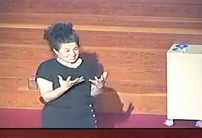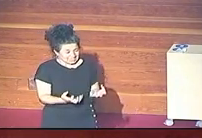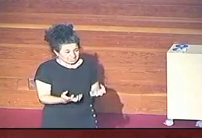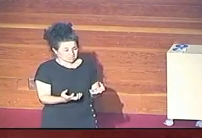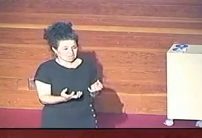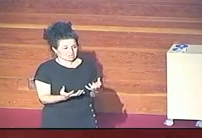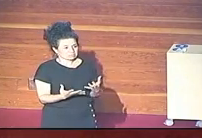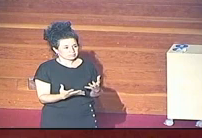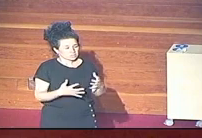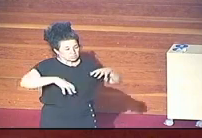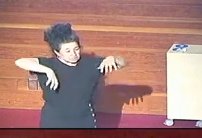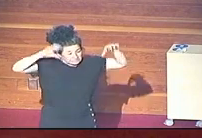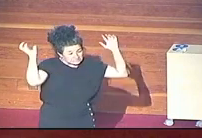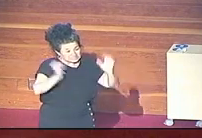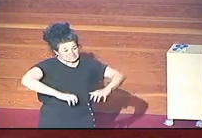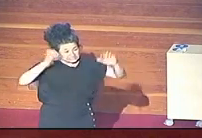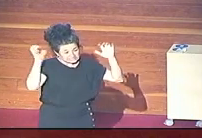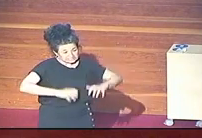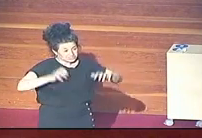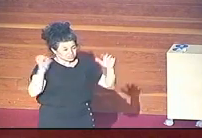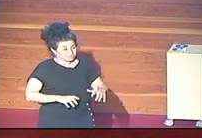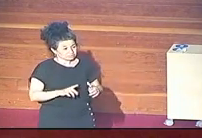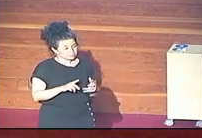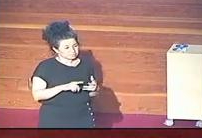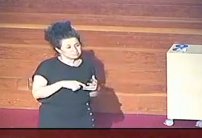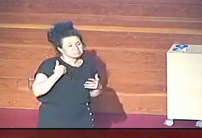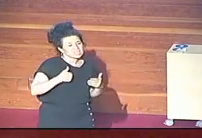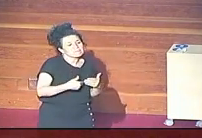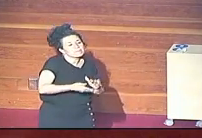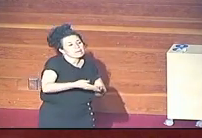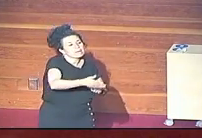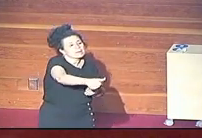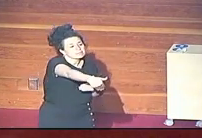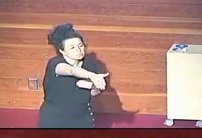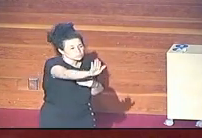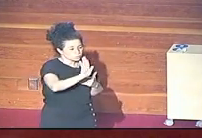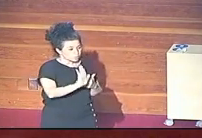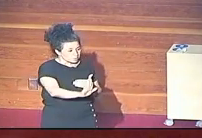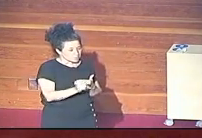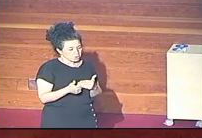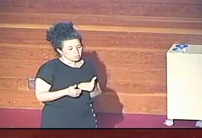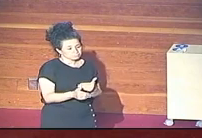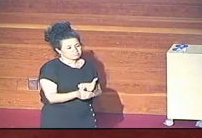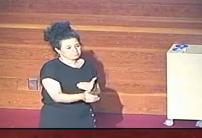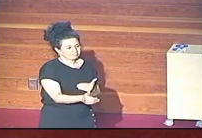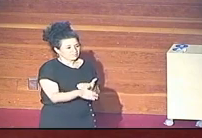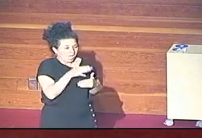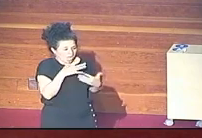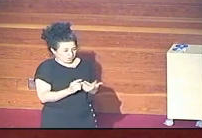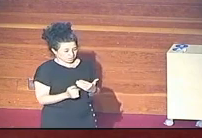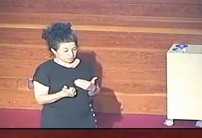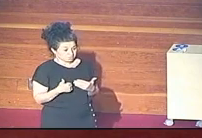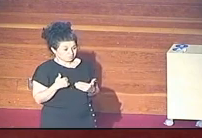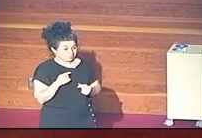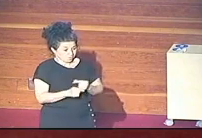las lluvias torrenciales bueno pues ya llegarían pero yo creo que bueno pues ese medio plazo cada vez se acortan más